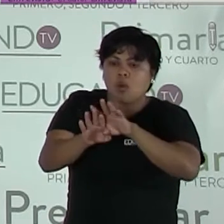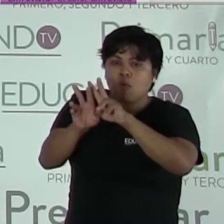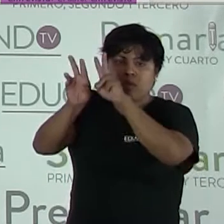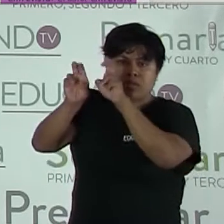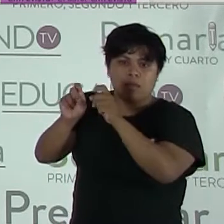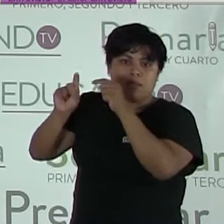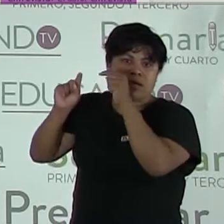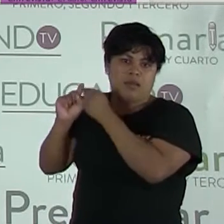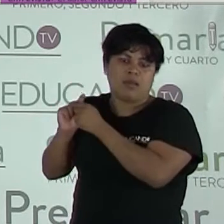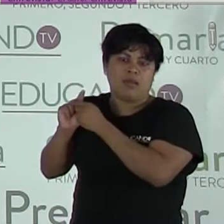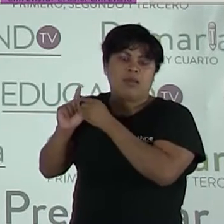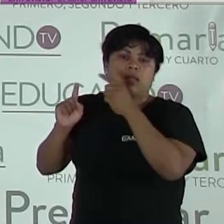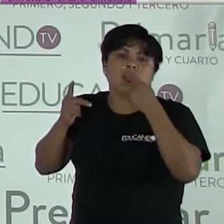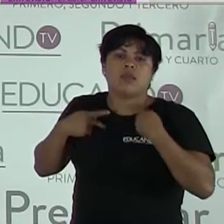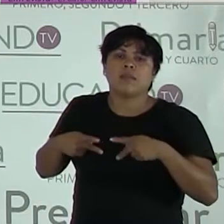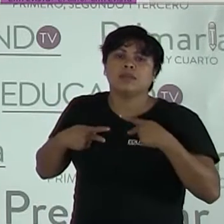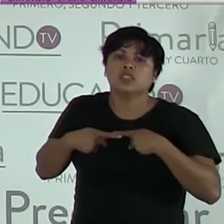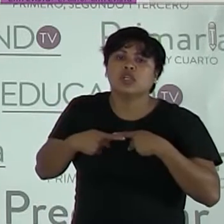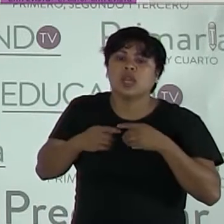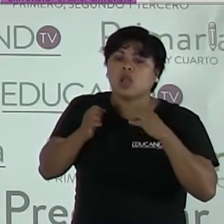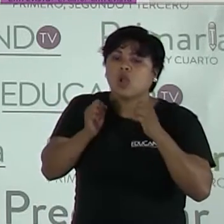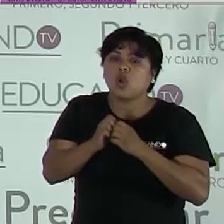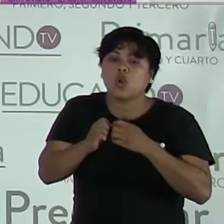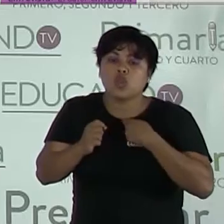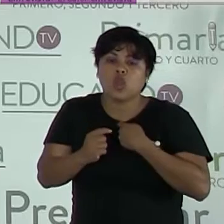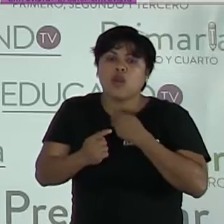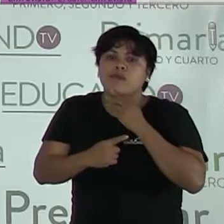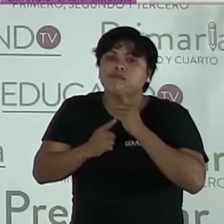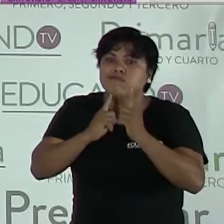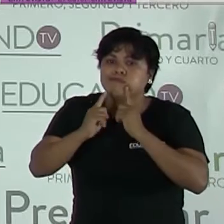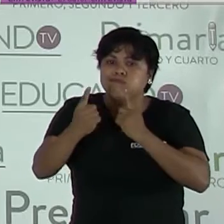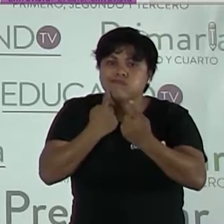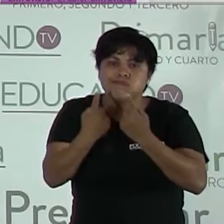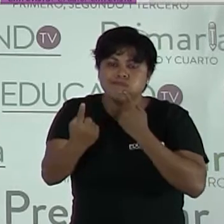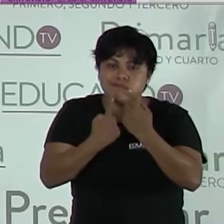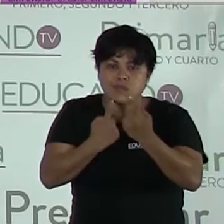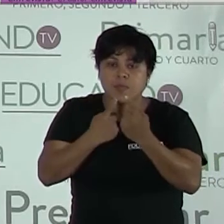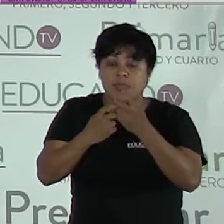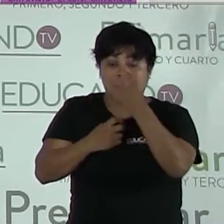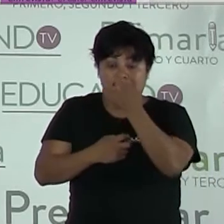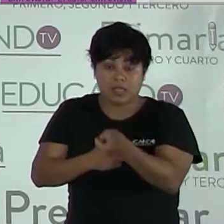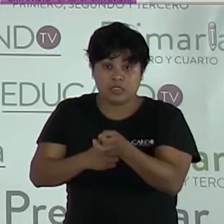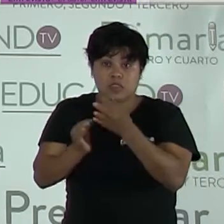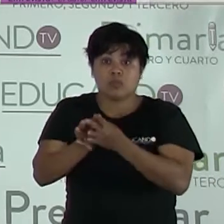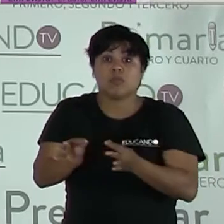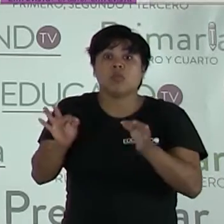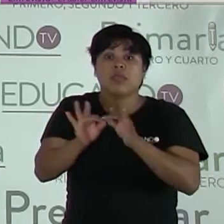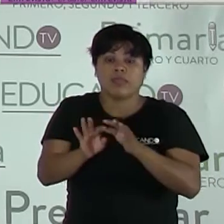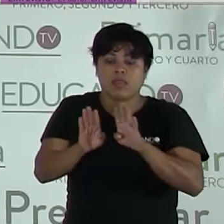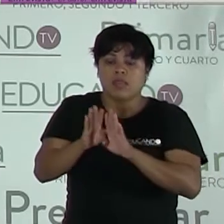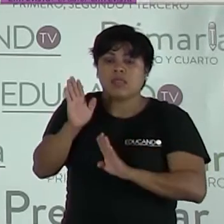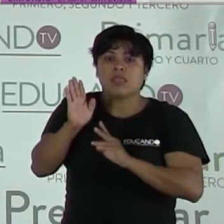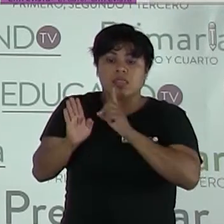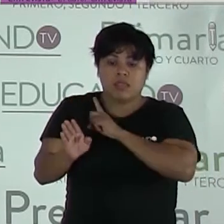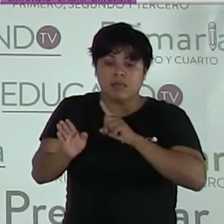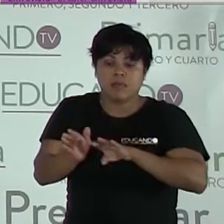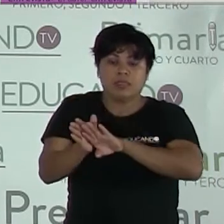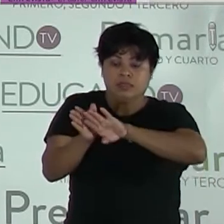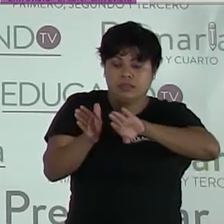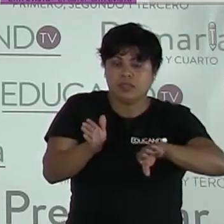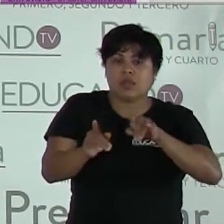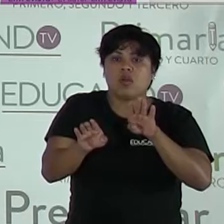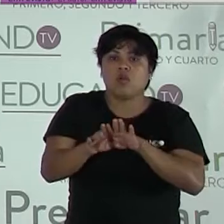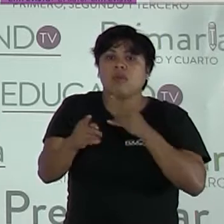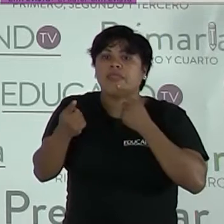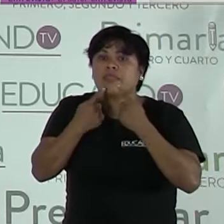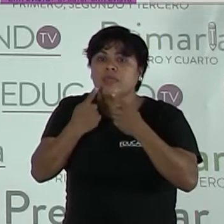tema de la persona con la que está dialogando. Es muy importante destacar aquí que las